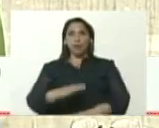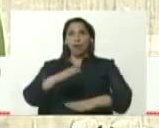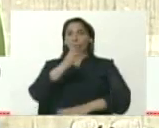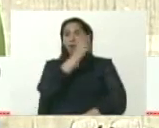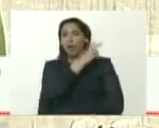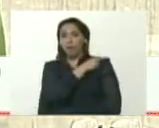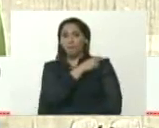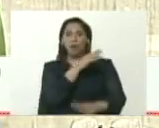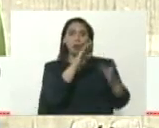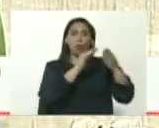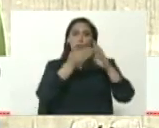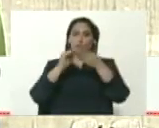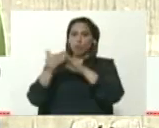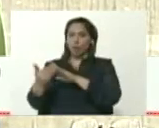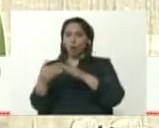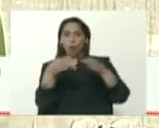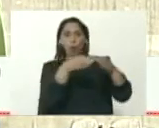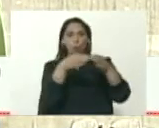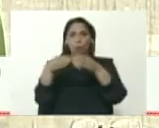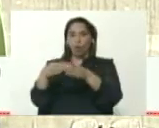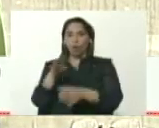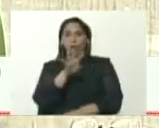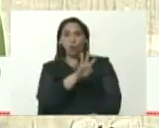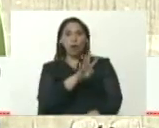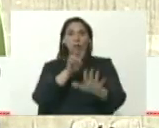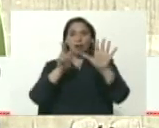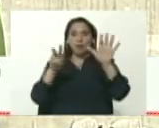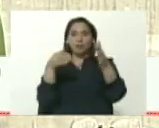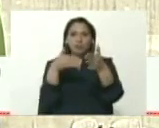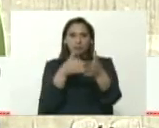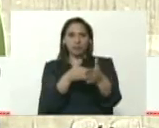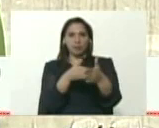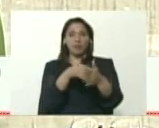comunidad organizados en